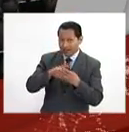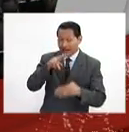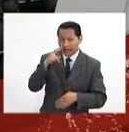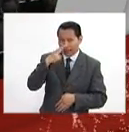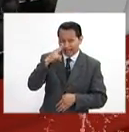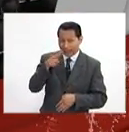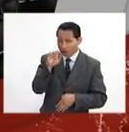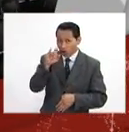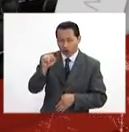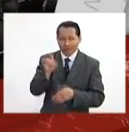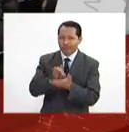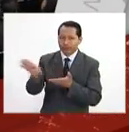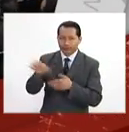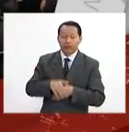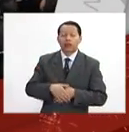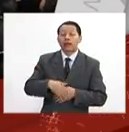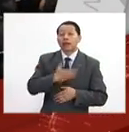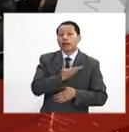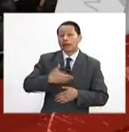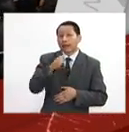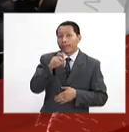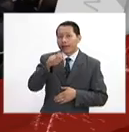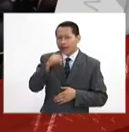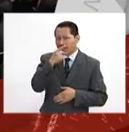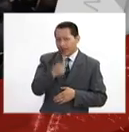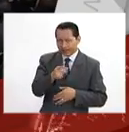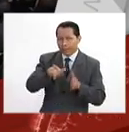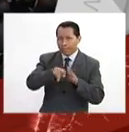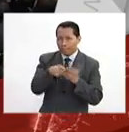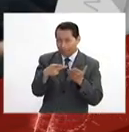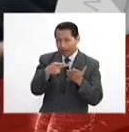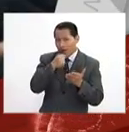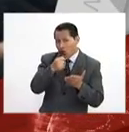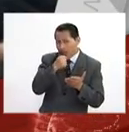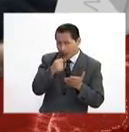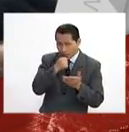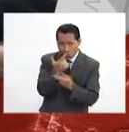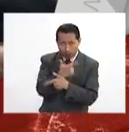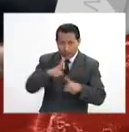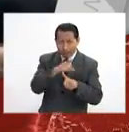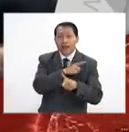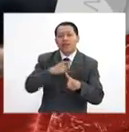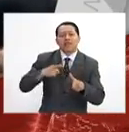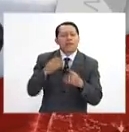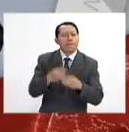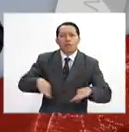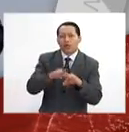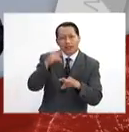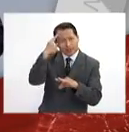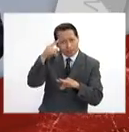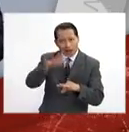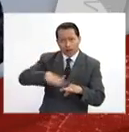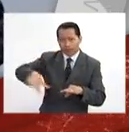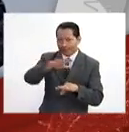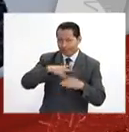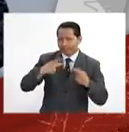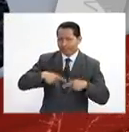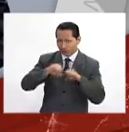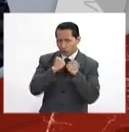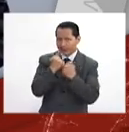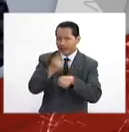presidente Enrique Peña Nieto asegura que el ejercicio libre del periodismo es una condición indispensable en toda sociedad. Este